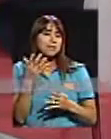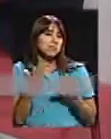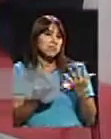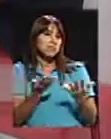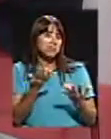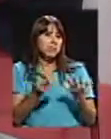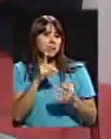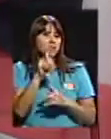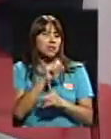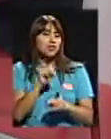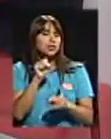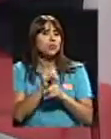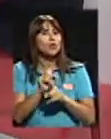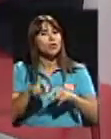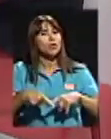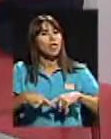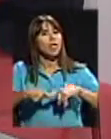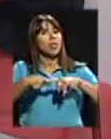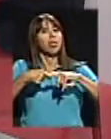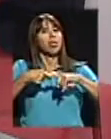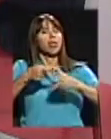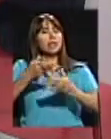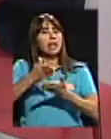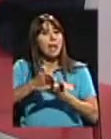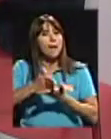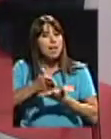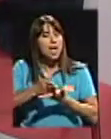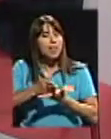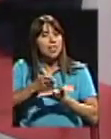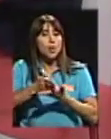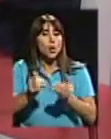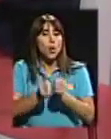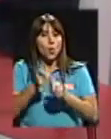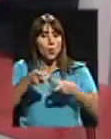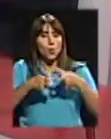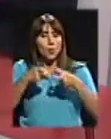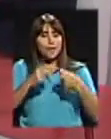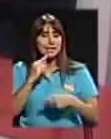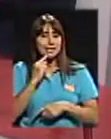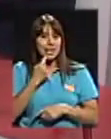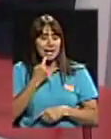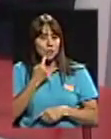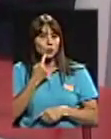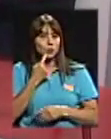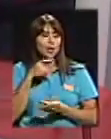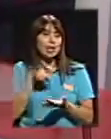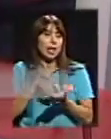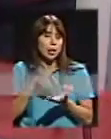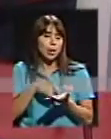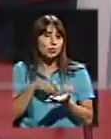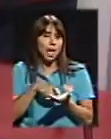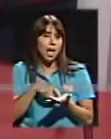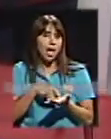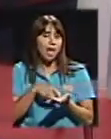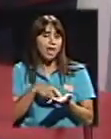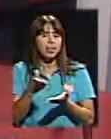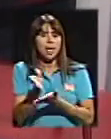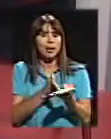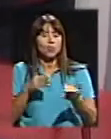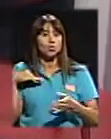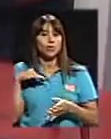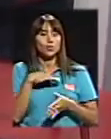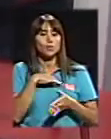una situación de estancamiento y con problemas serios, sobre todo de deuda, ¿verdad?, de algunos de los